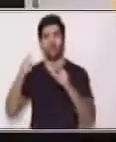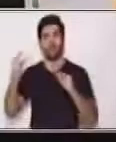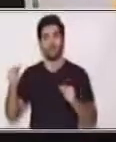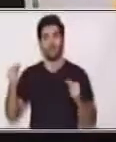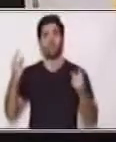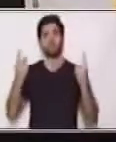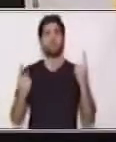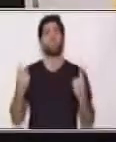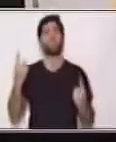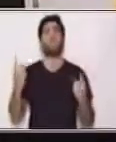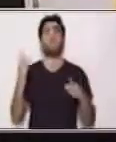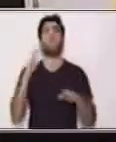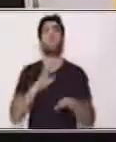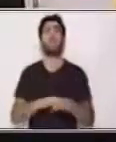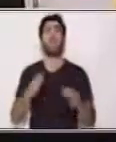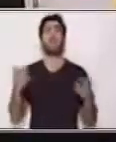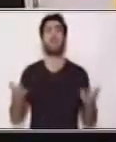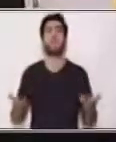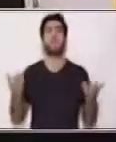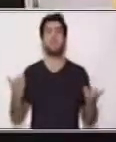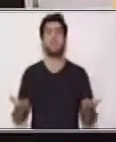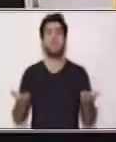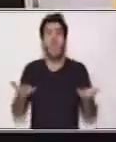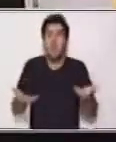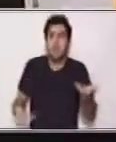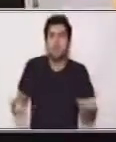crees tú que va a tener mayor peso? A ver,